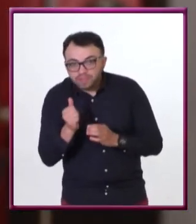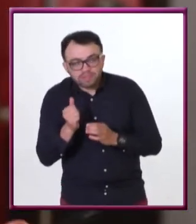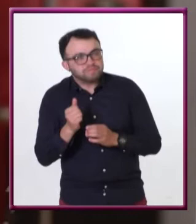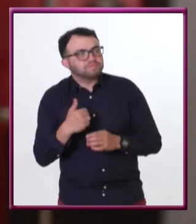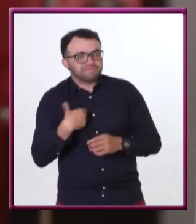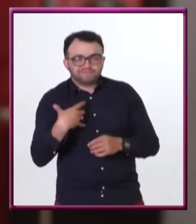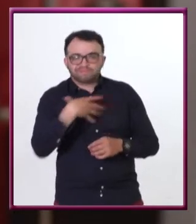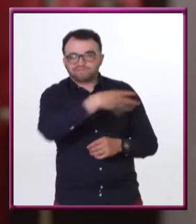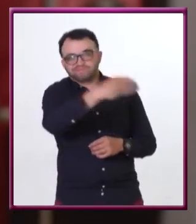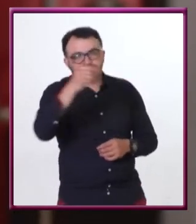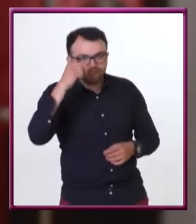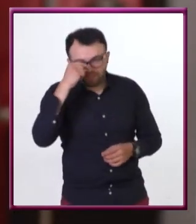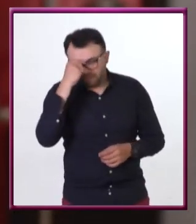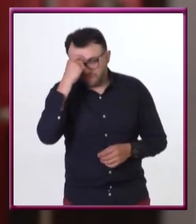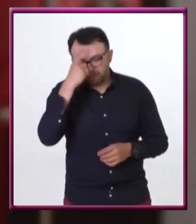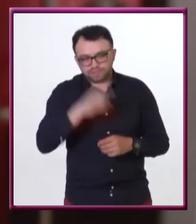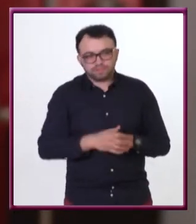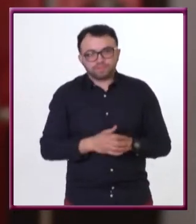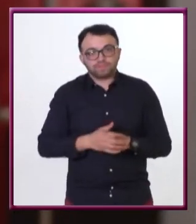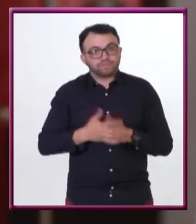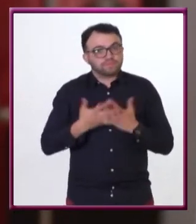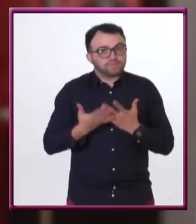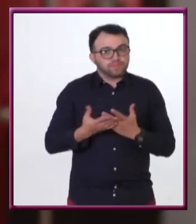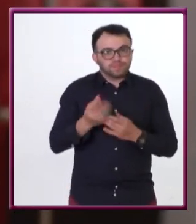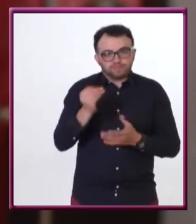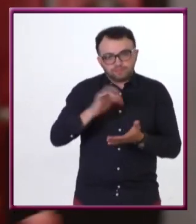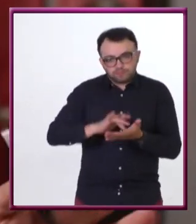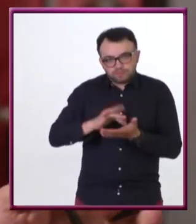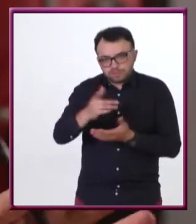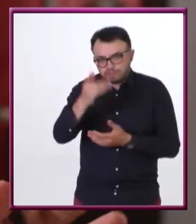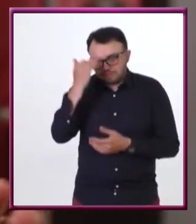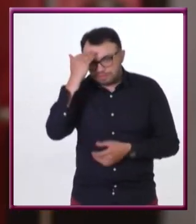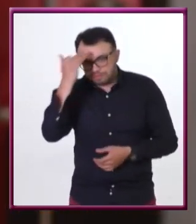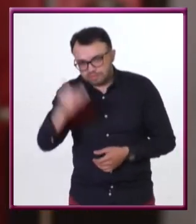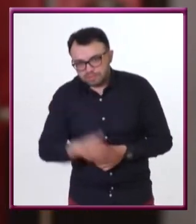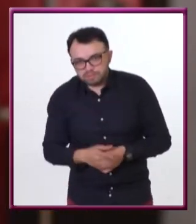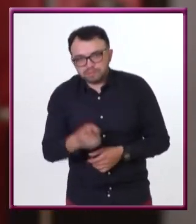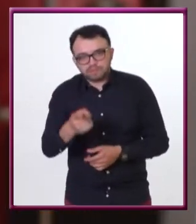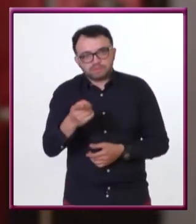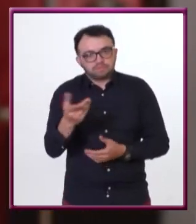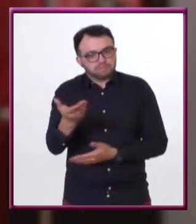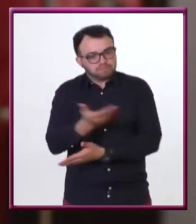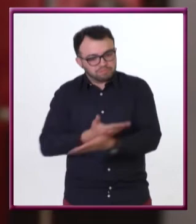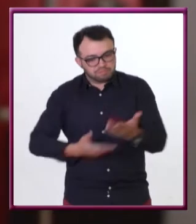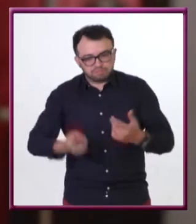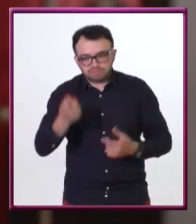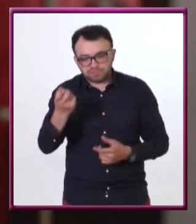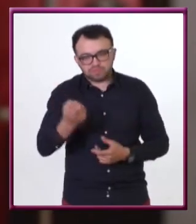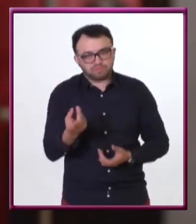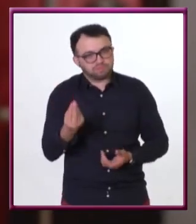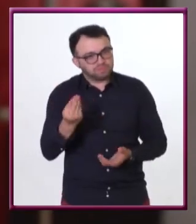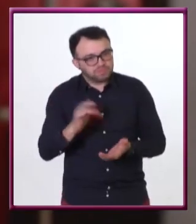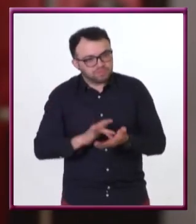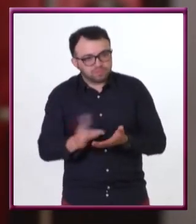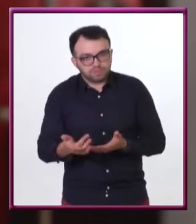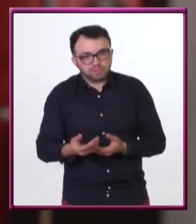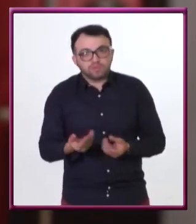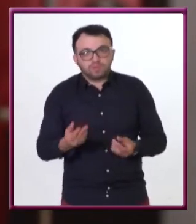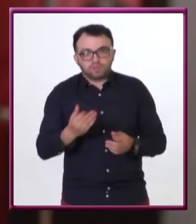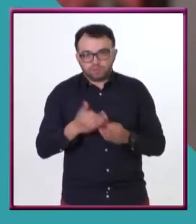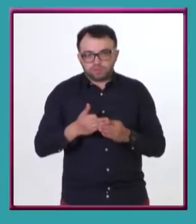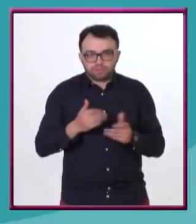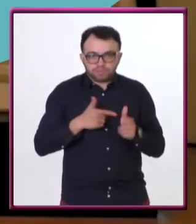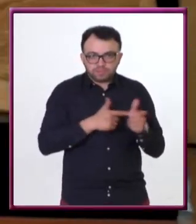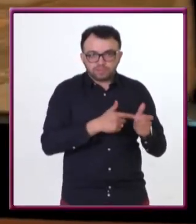Pues, Marco Antonio, muchísimas gracias por tu tiempo y por todo esto que nos compartes, te lo agradecemos mucho y nosotros continuamos en